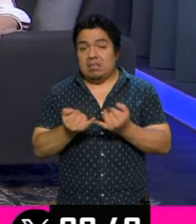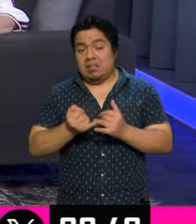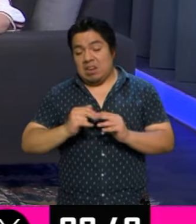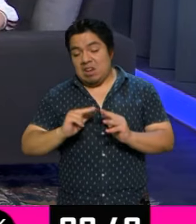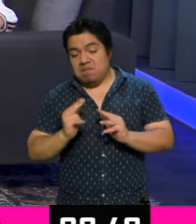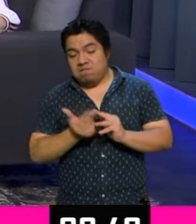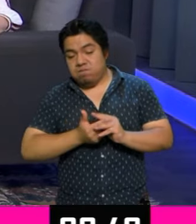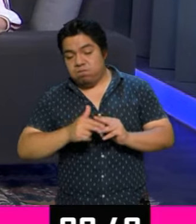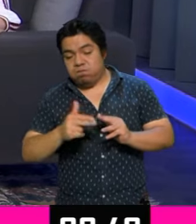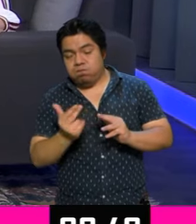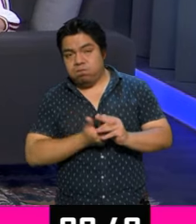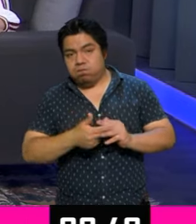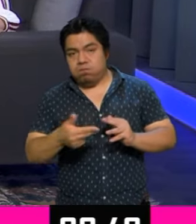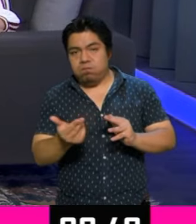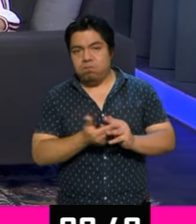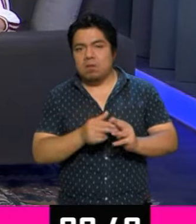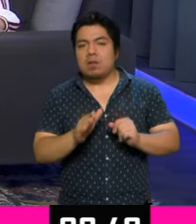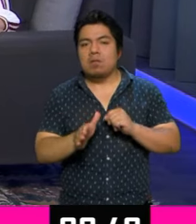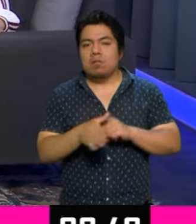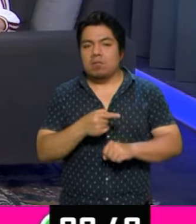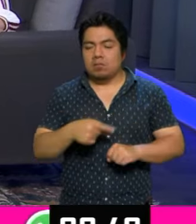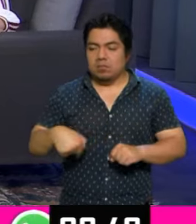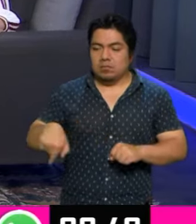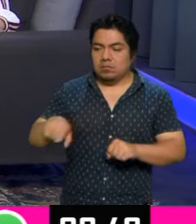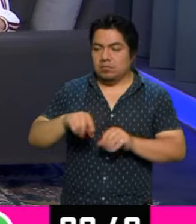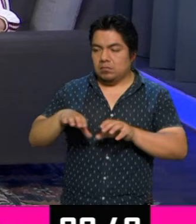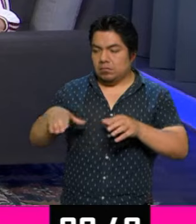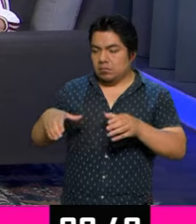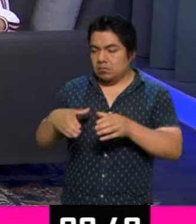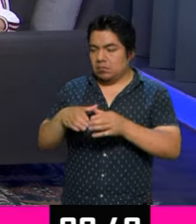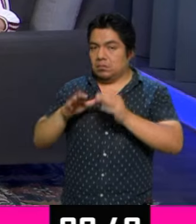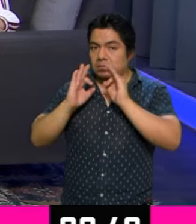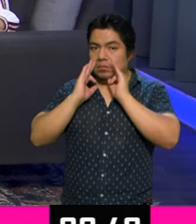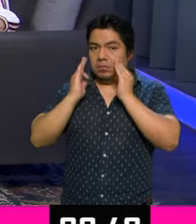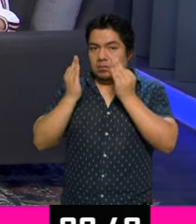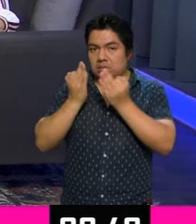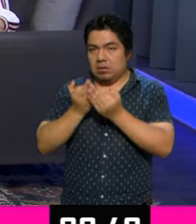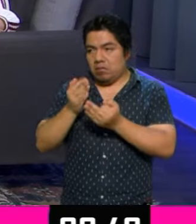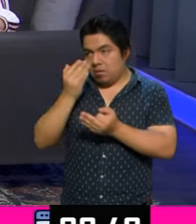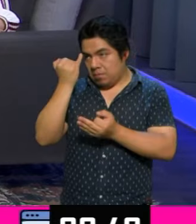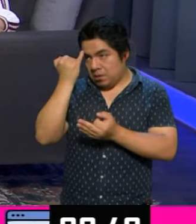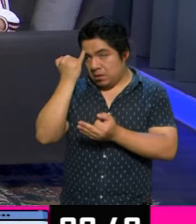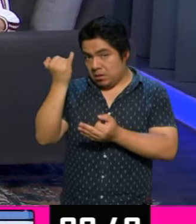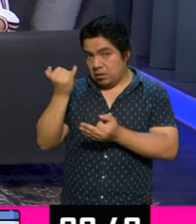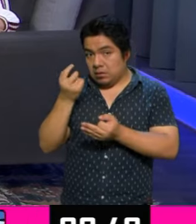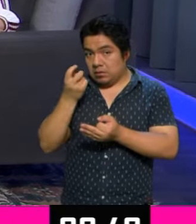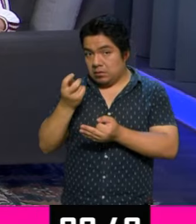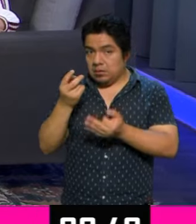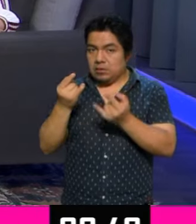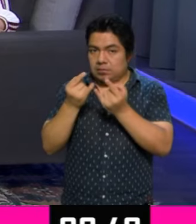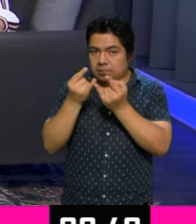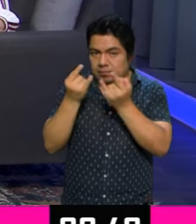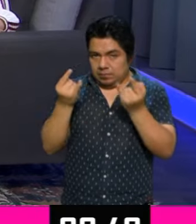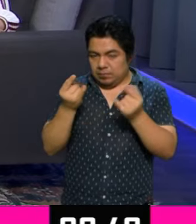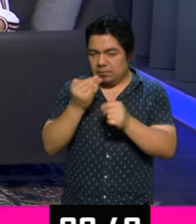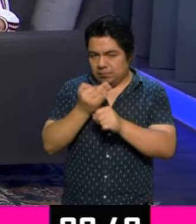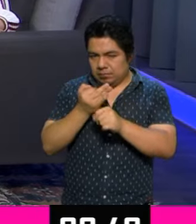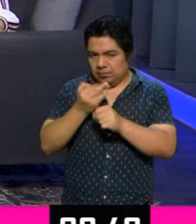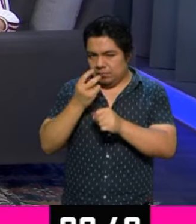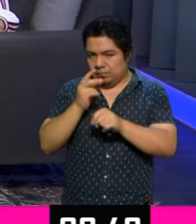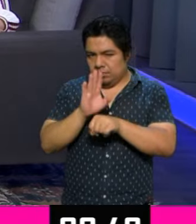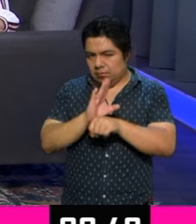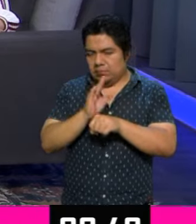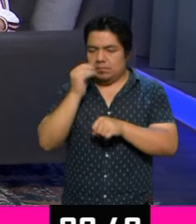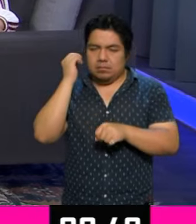lo que se trata de exterminar es una manera de mirar el mundo, una manera de pararse, y ese es el propósito del documental ahora.